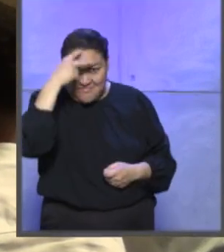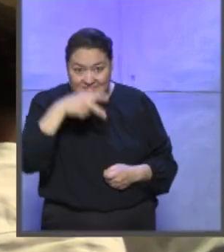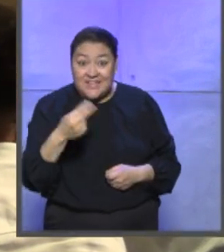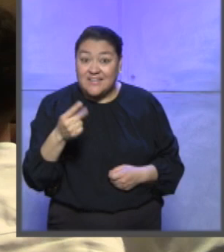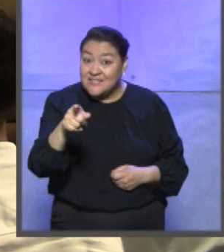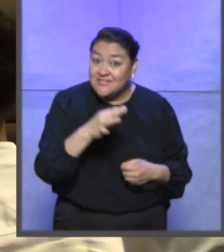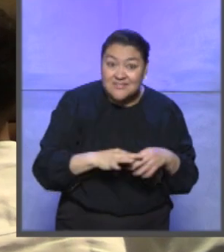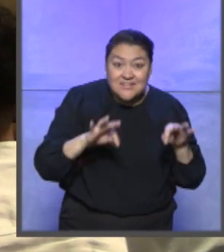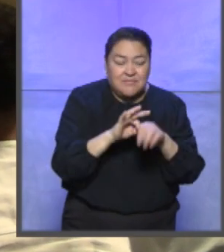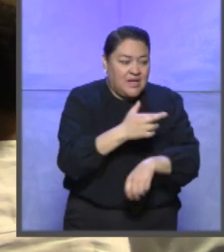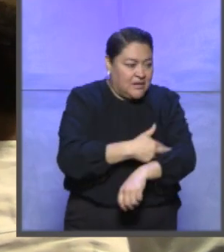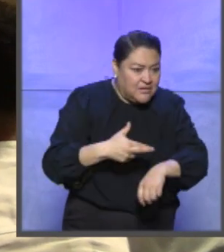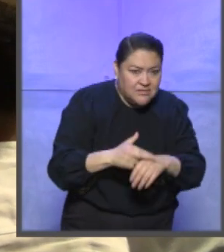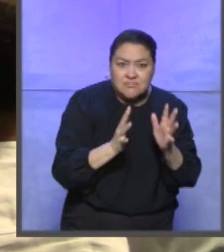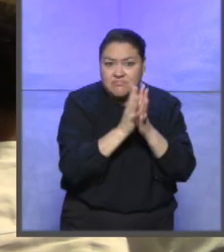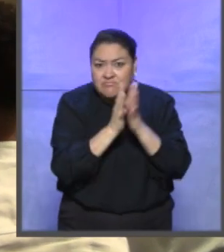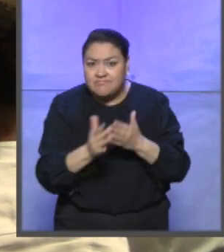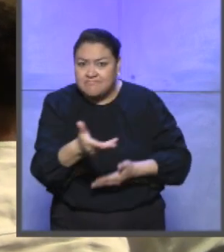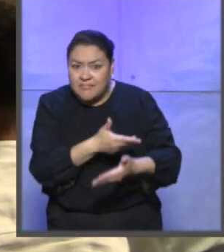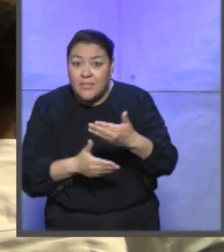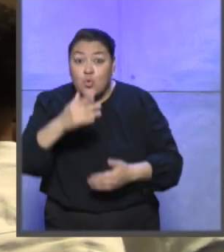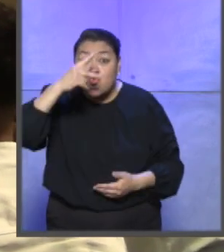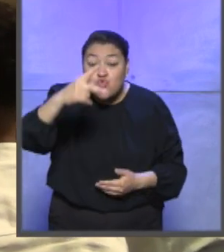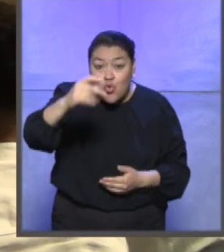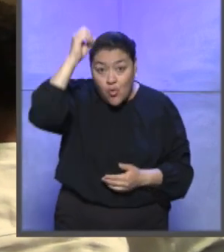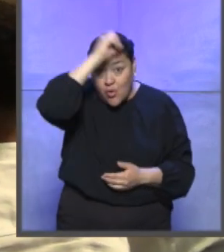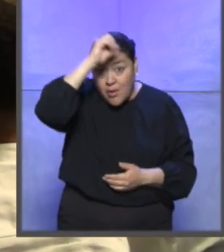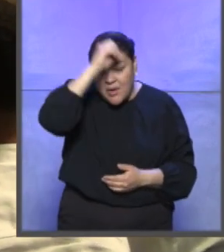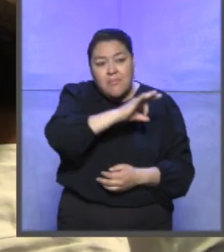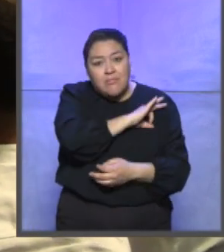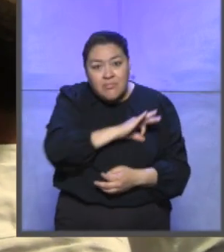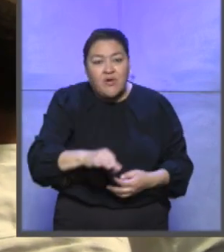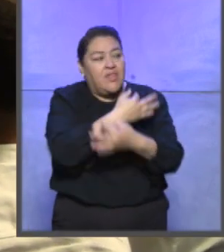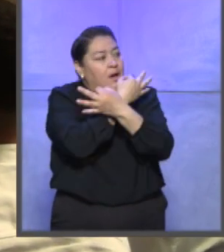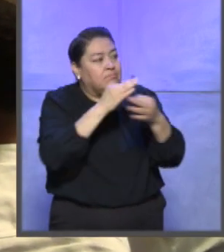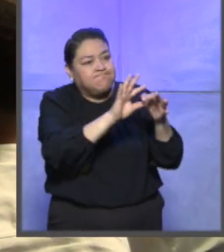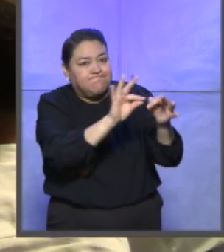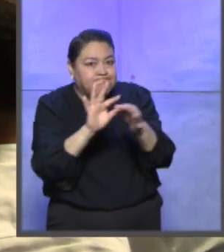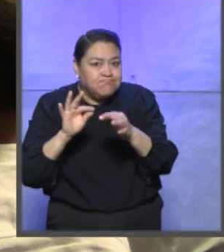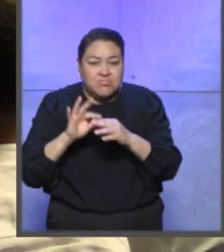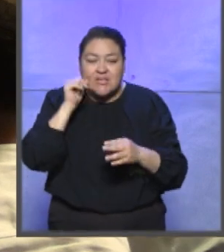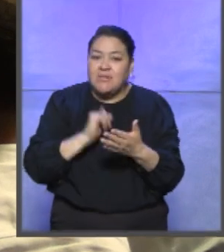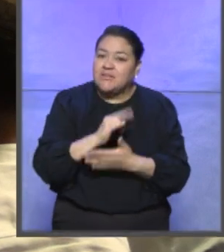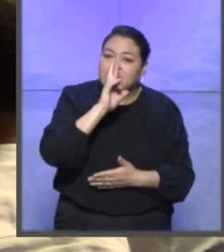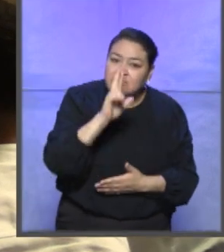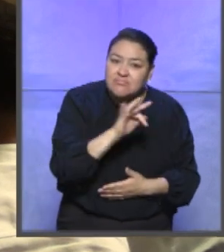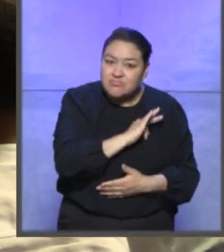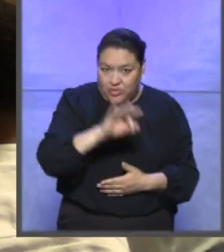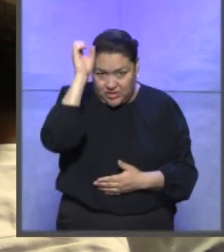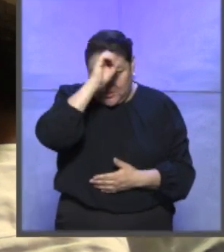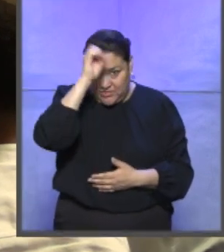se involucren activamente en los procesos democráticos y que sus voces sean escuchadas en todos los niveles y espacios de